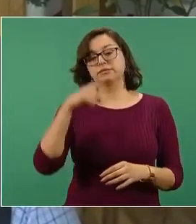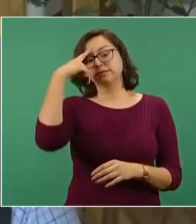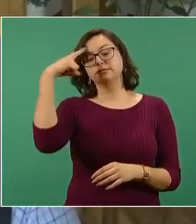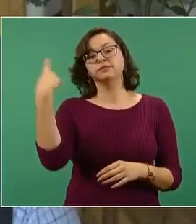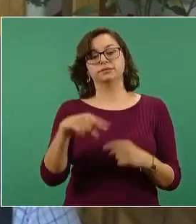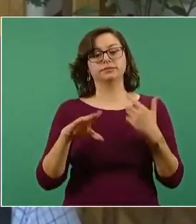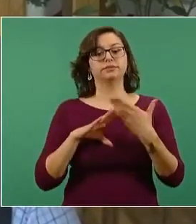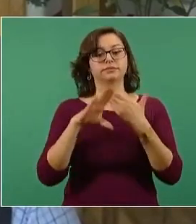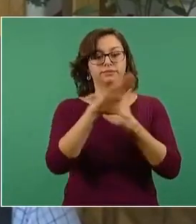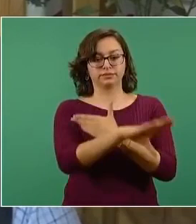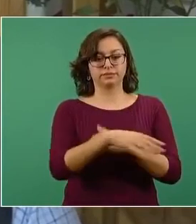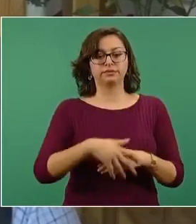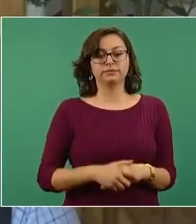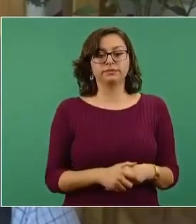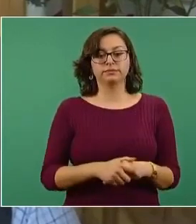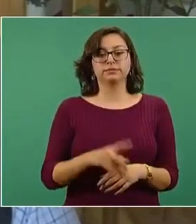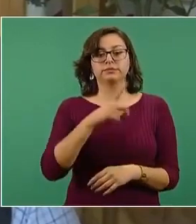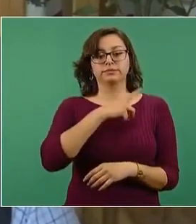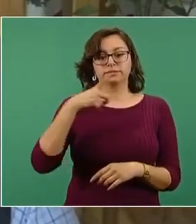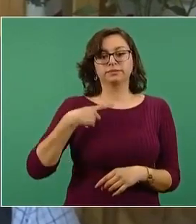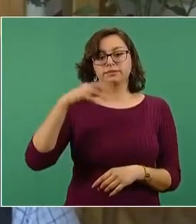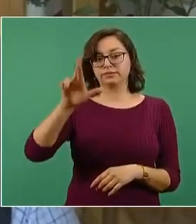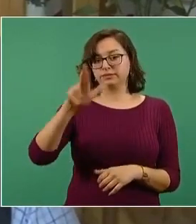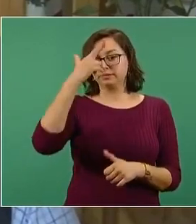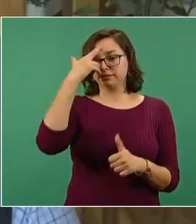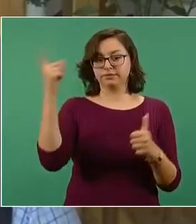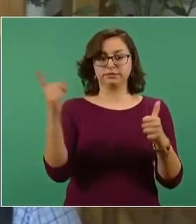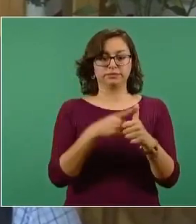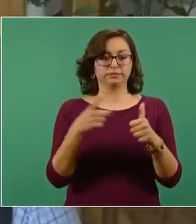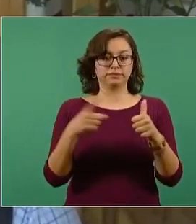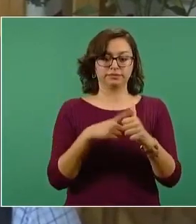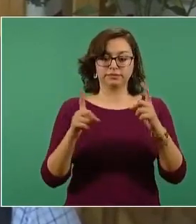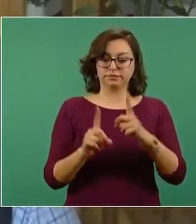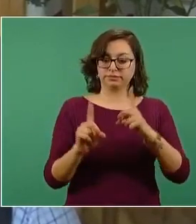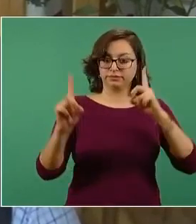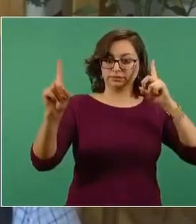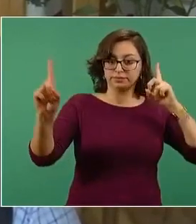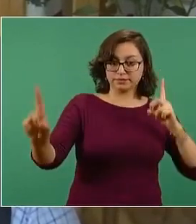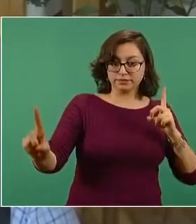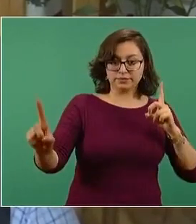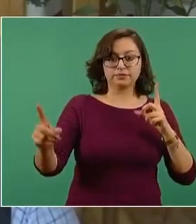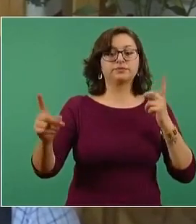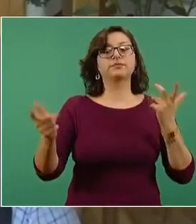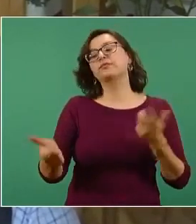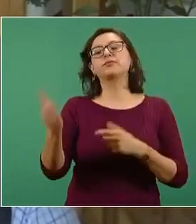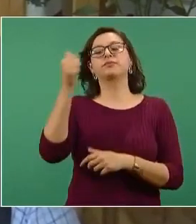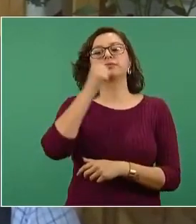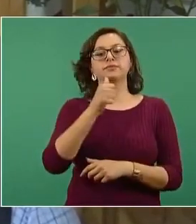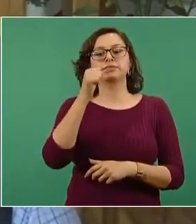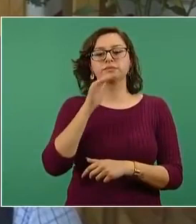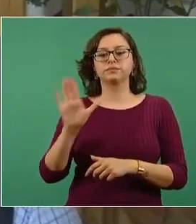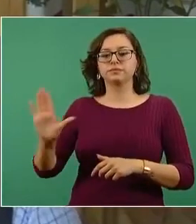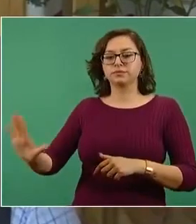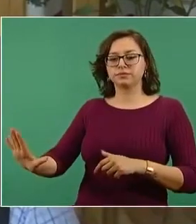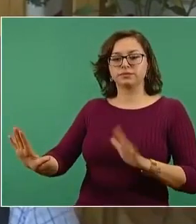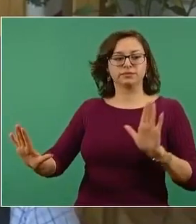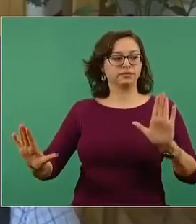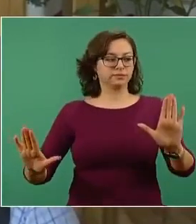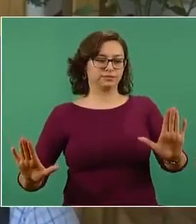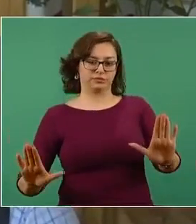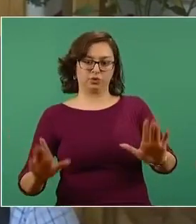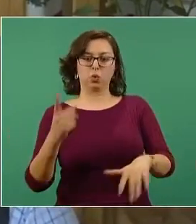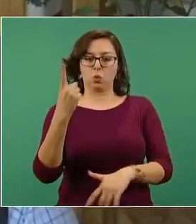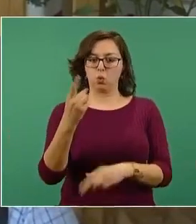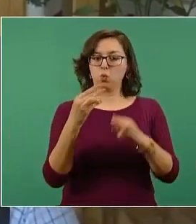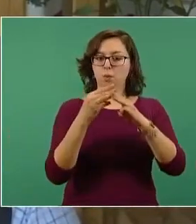por excelencia. Recordemos, lo primero es la sana distancia, tratar siempre en todo momento de estar a más de 1,5